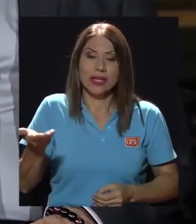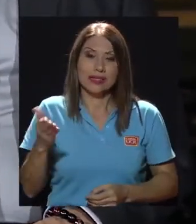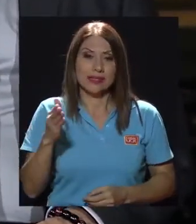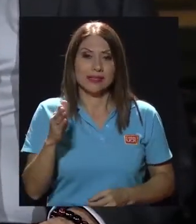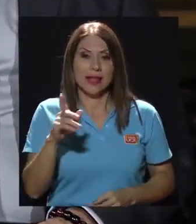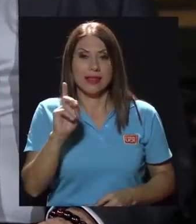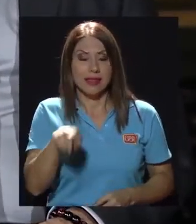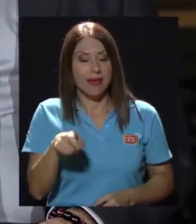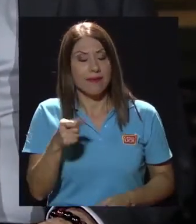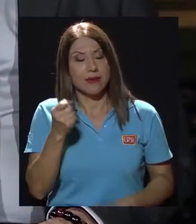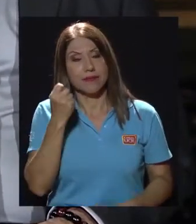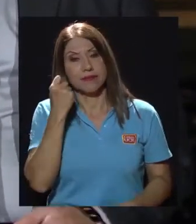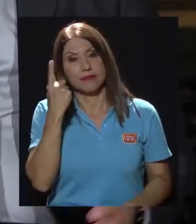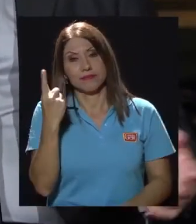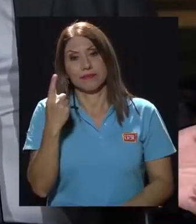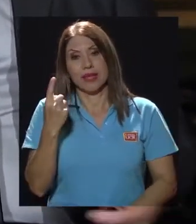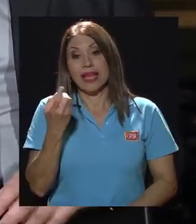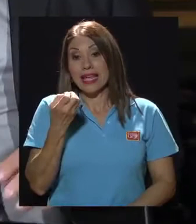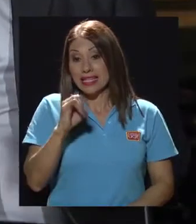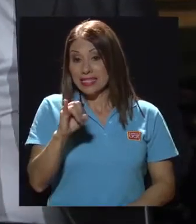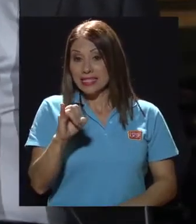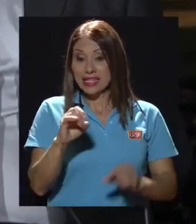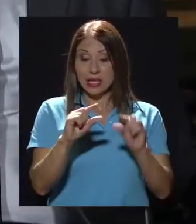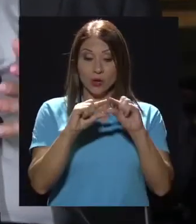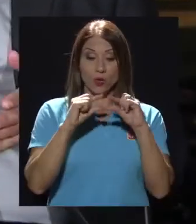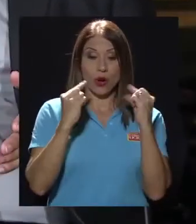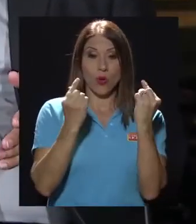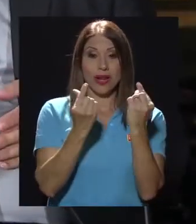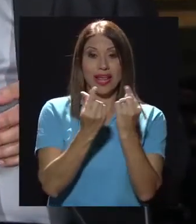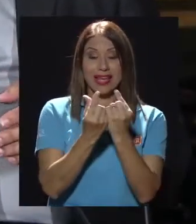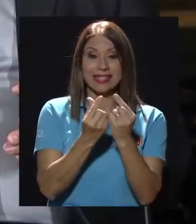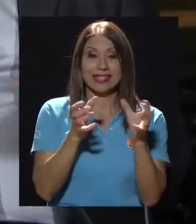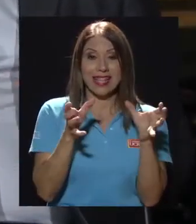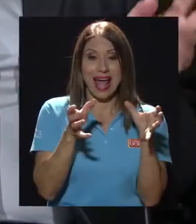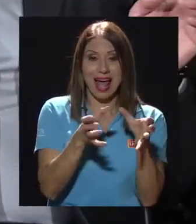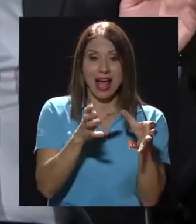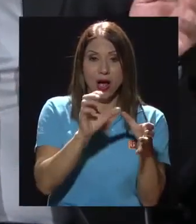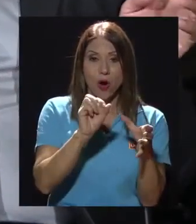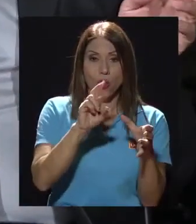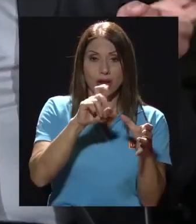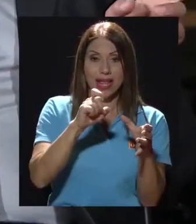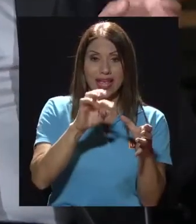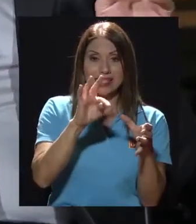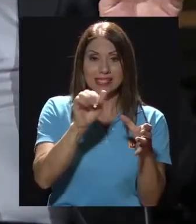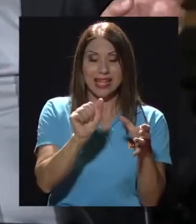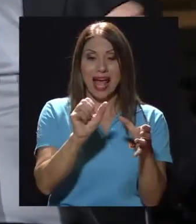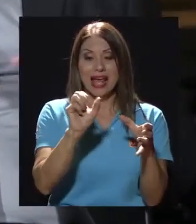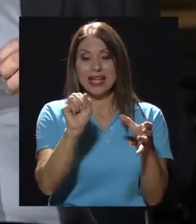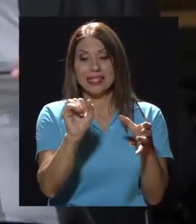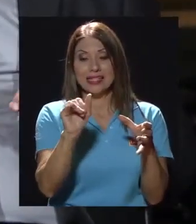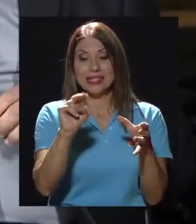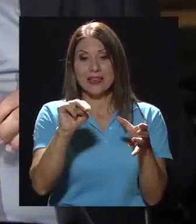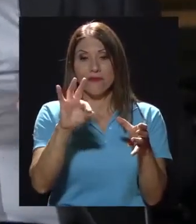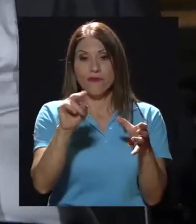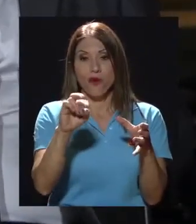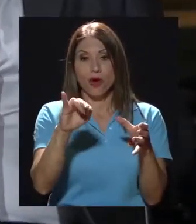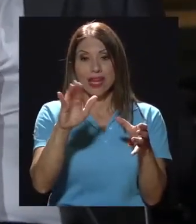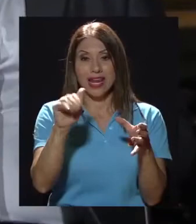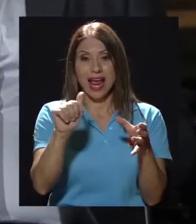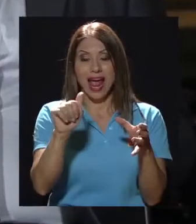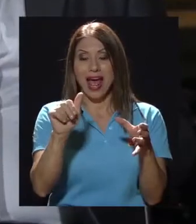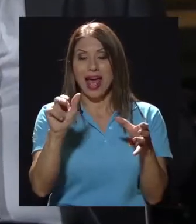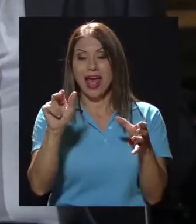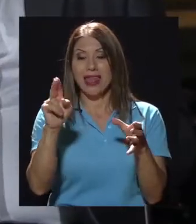terreno de que si una sinfónica se llama Orquesta Sinfónica Nacional, pues debería la ENI, que es nacional, debería